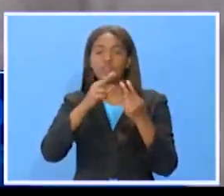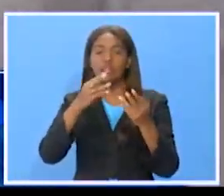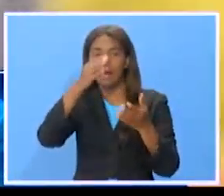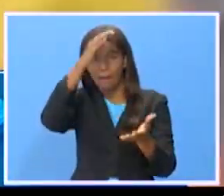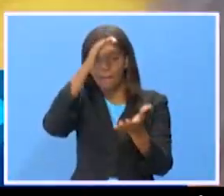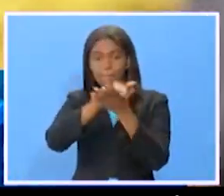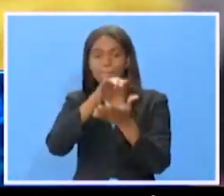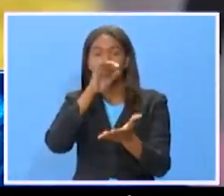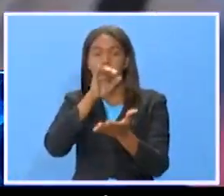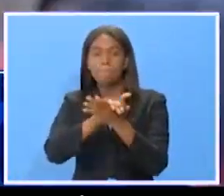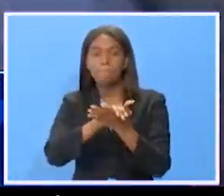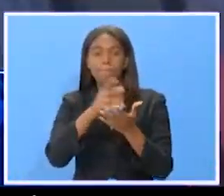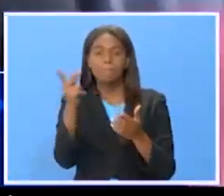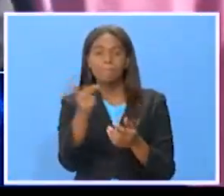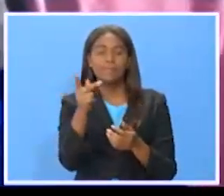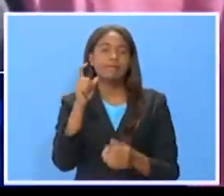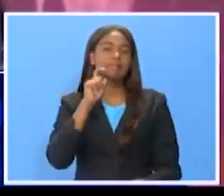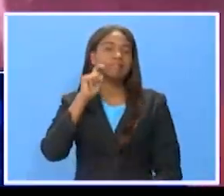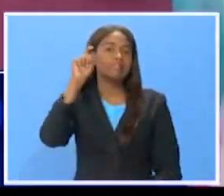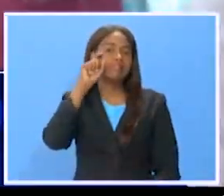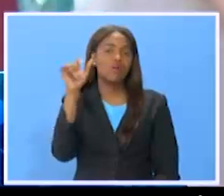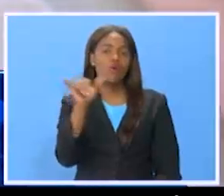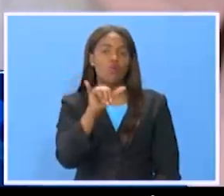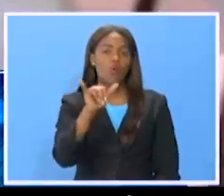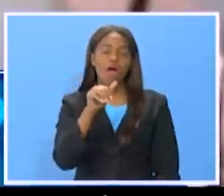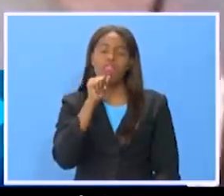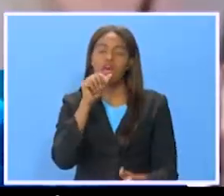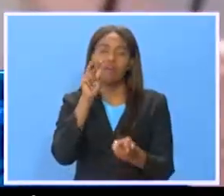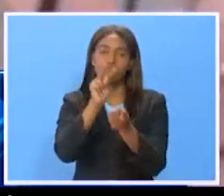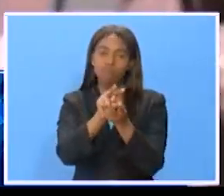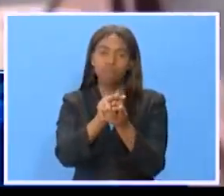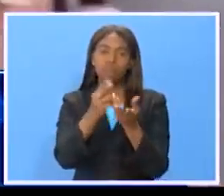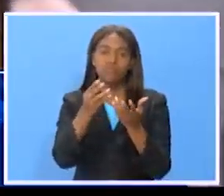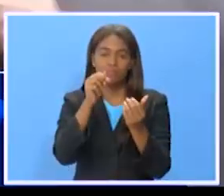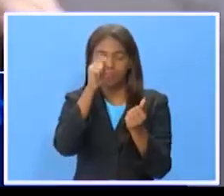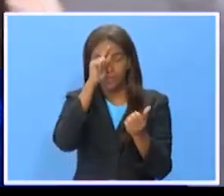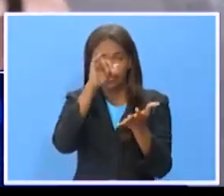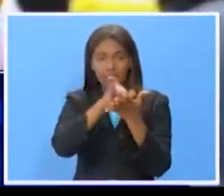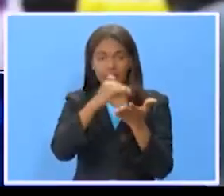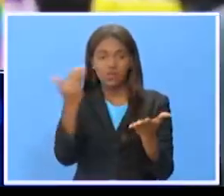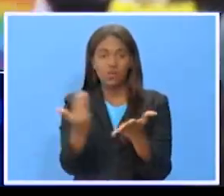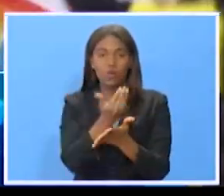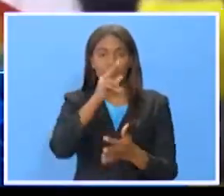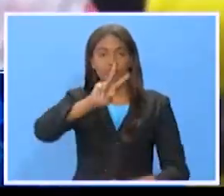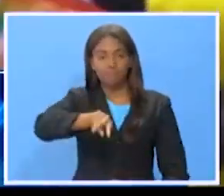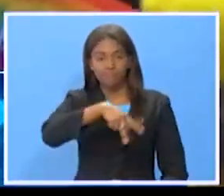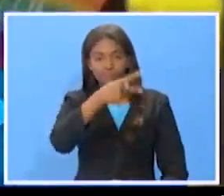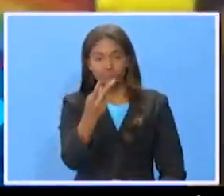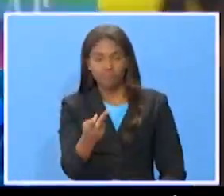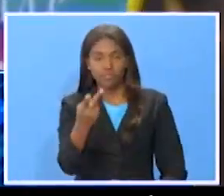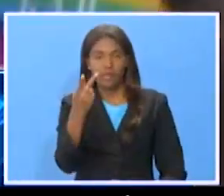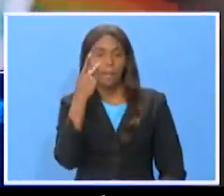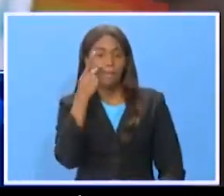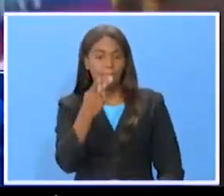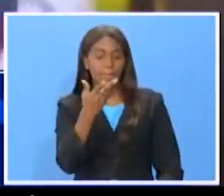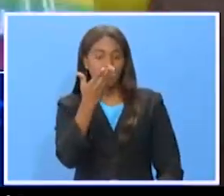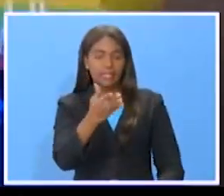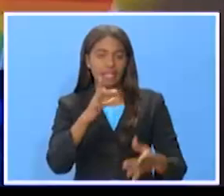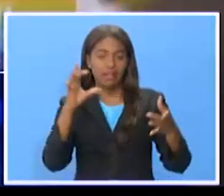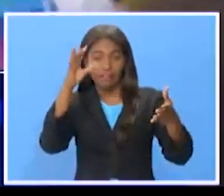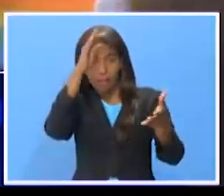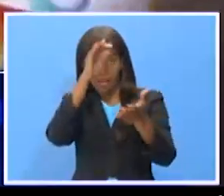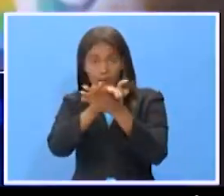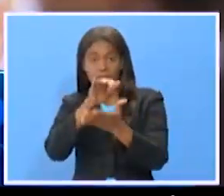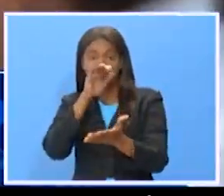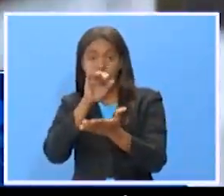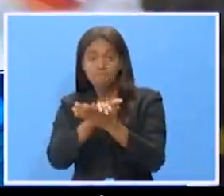entre personas del mismo sexo no es inconstitucional, en lo que supone un nuevo revés al reconocimiento de estas uniones